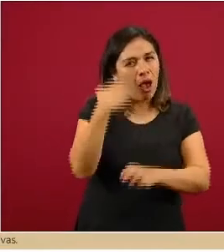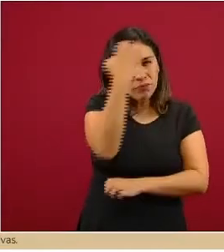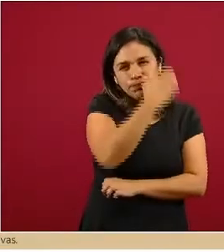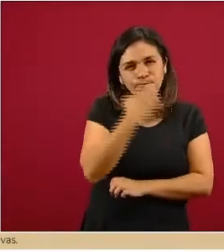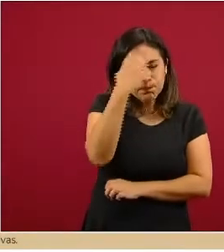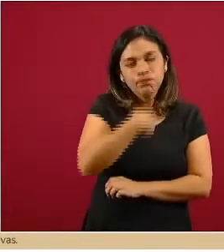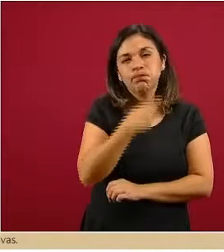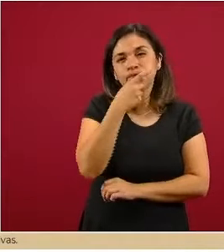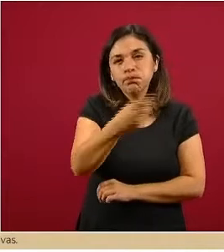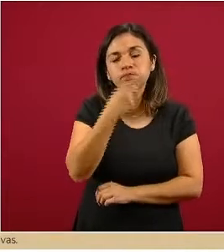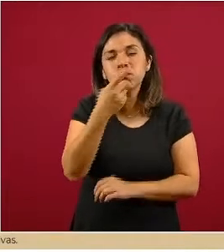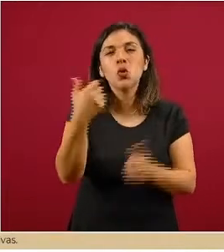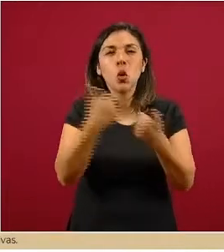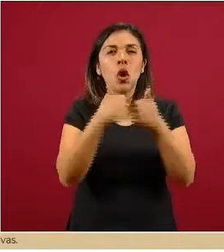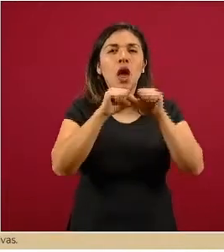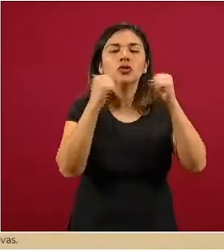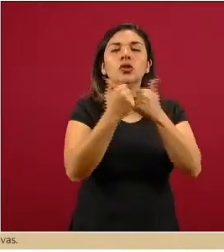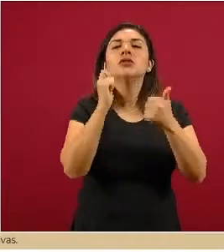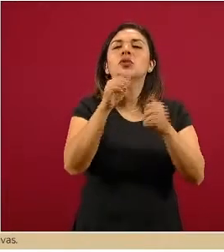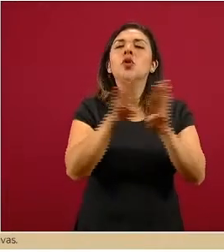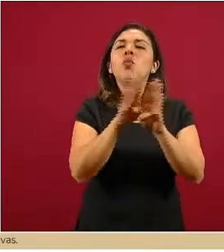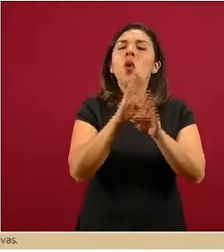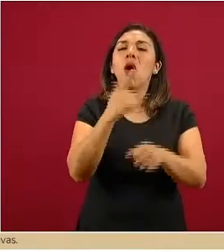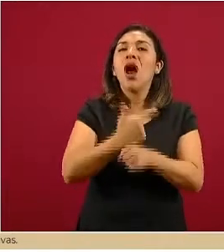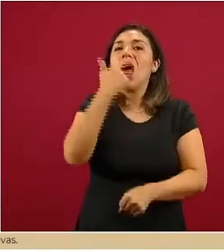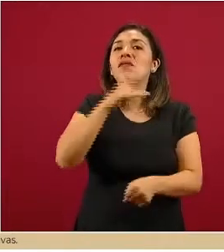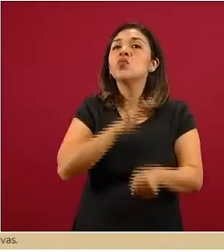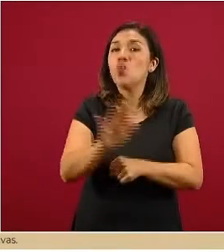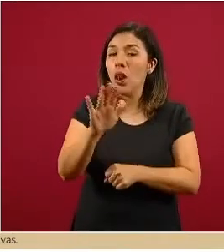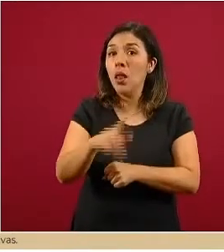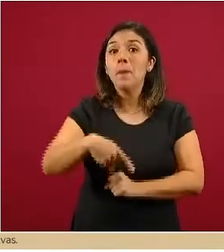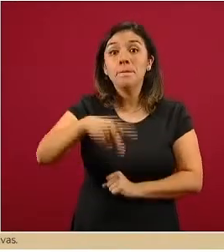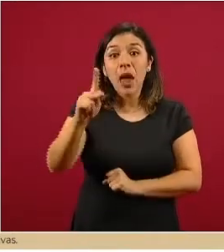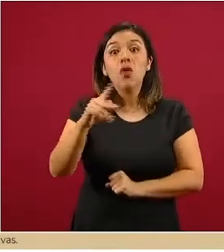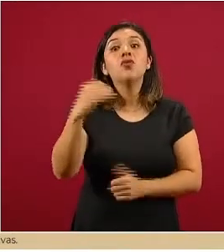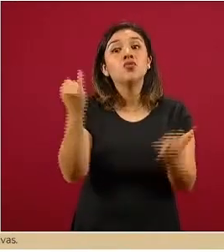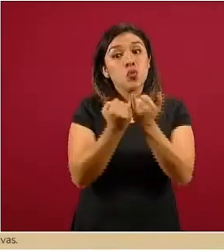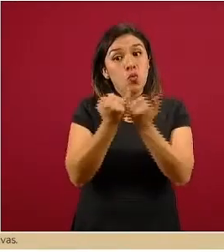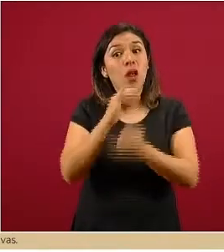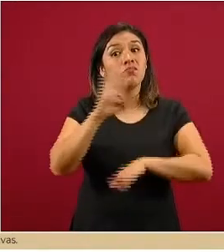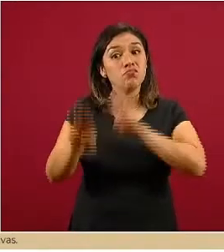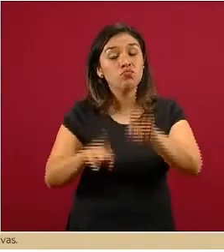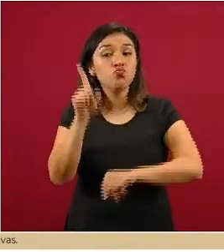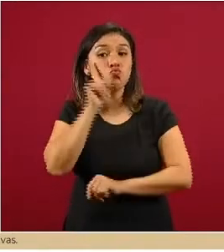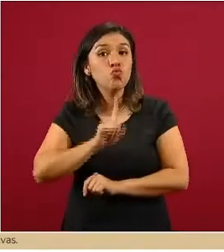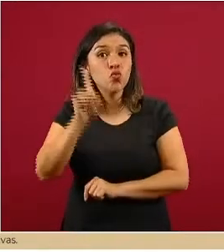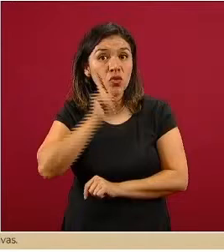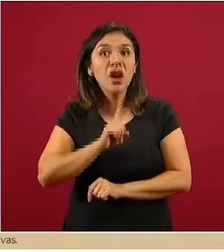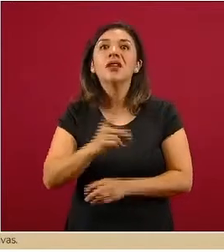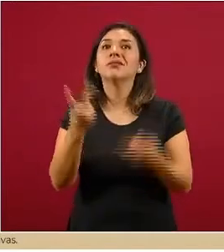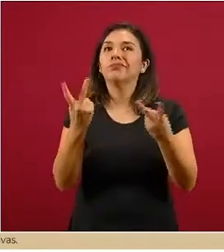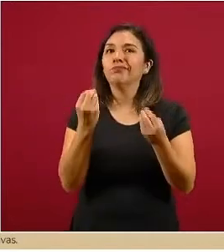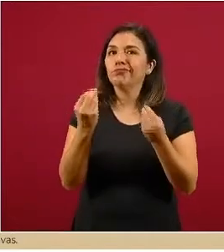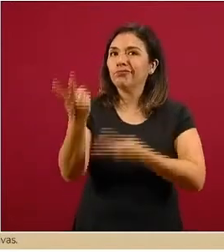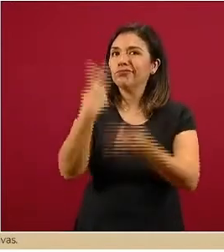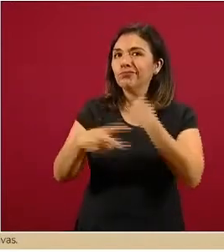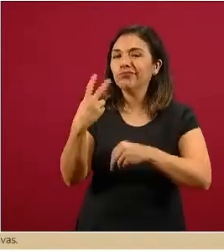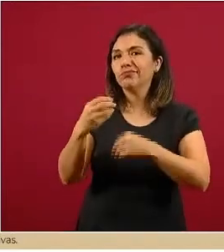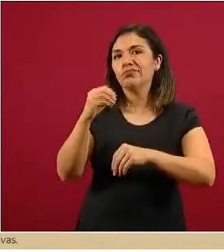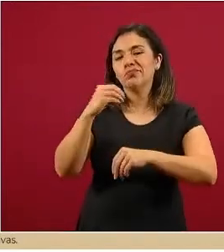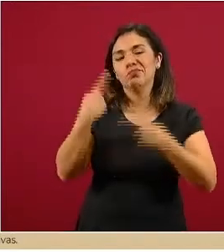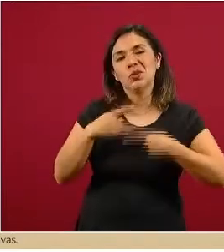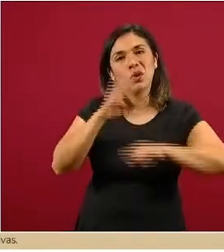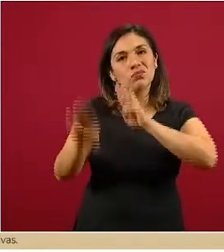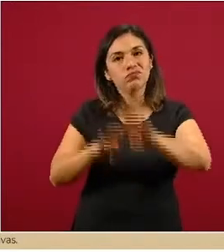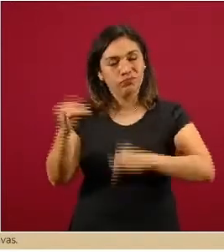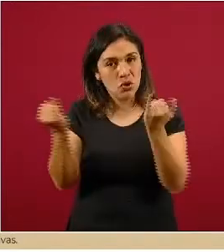se puede ver, tenemos un exceso importante de muertes, y también podemos ver la tendencia en la semana 31 ya